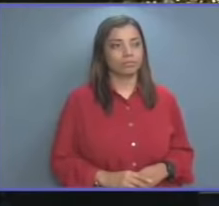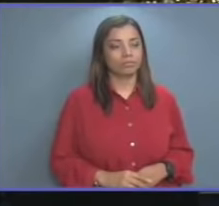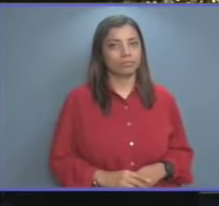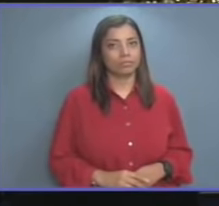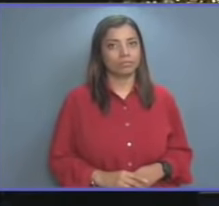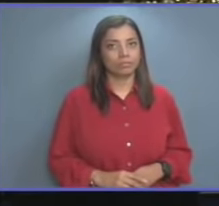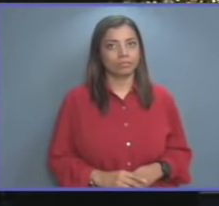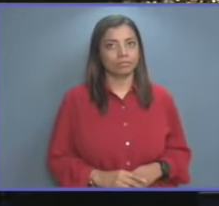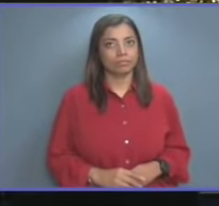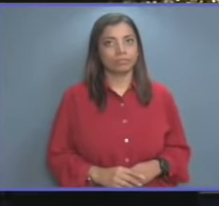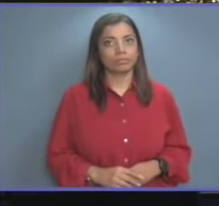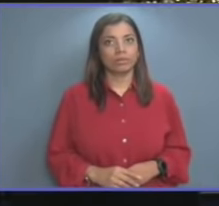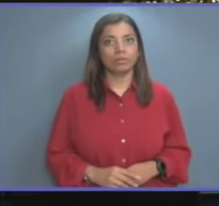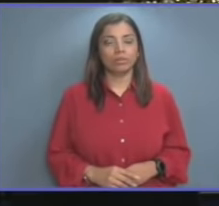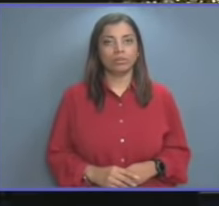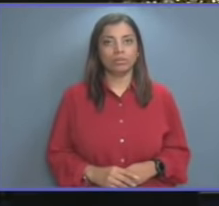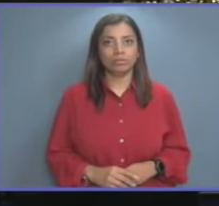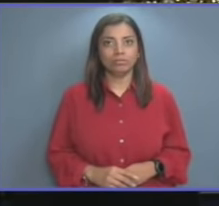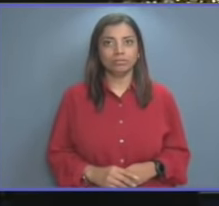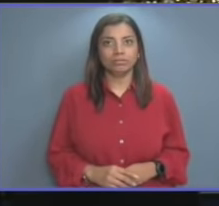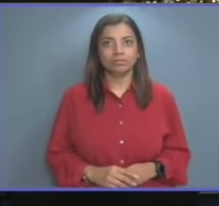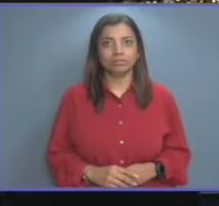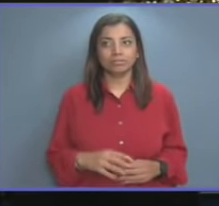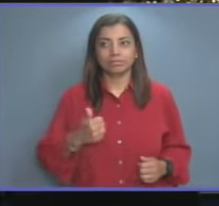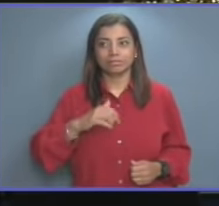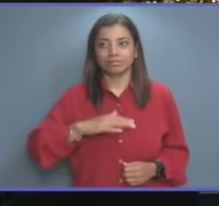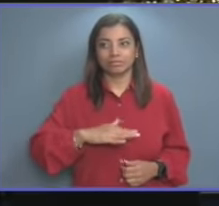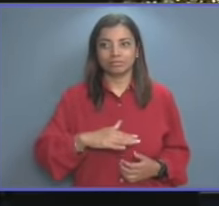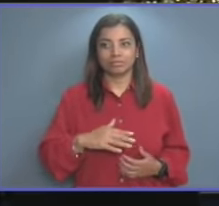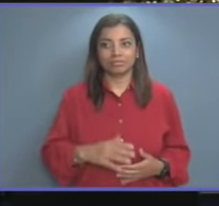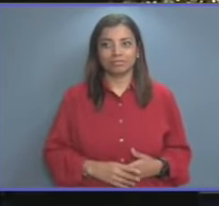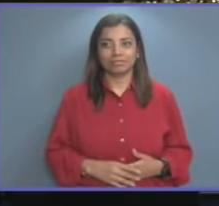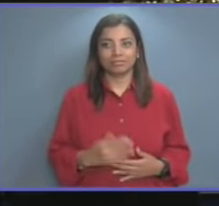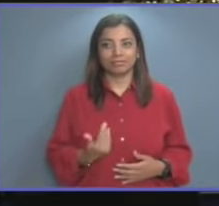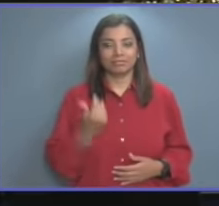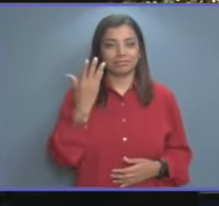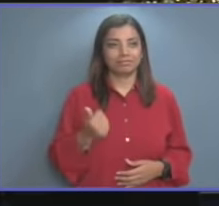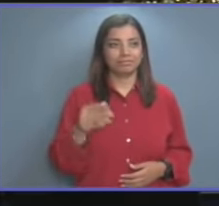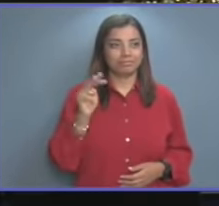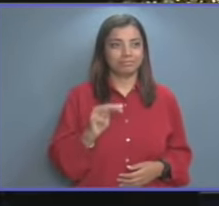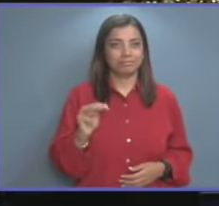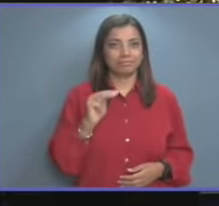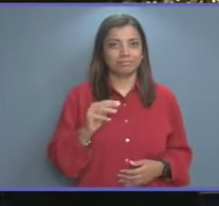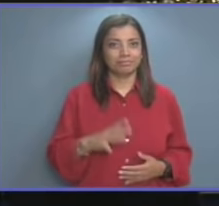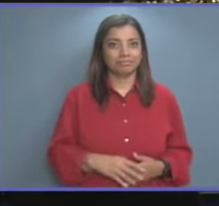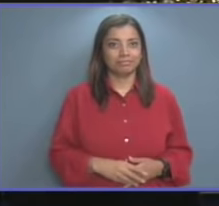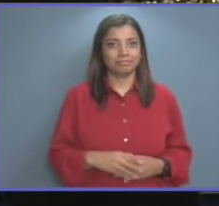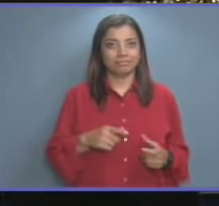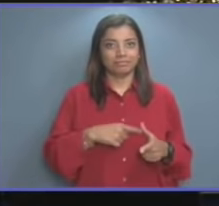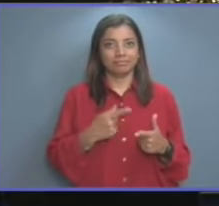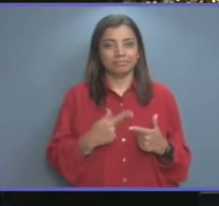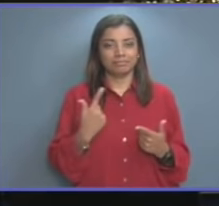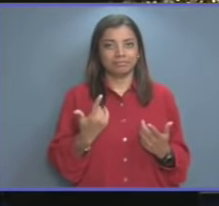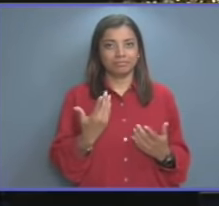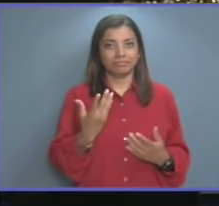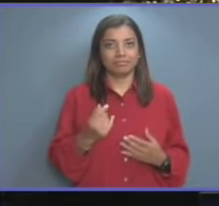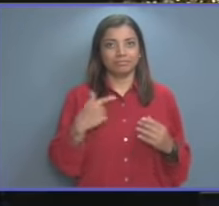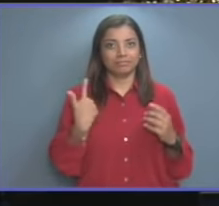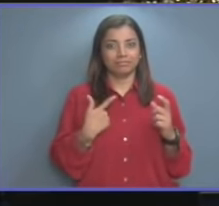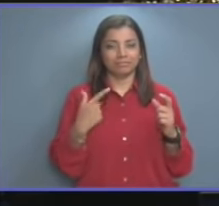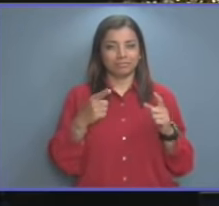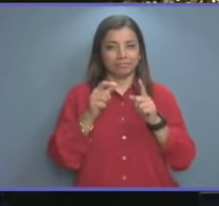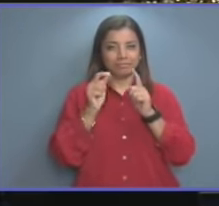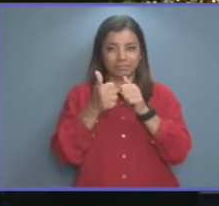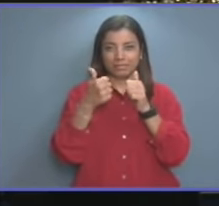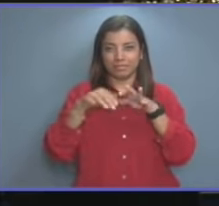hola muy buenas tardes y bienvenidos al noticiero legislativo de este día martes es un tremendo placer que usted esté acompañándonos